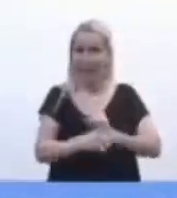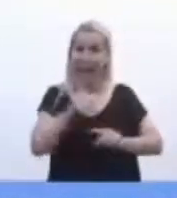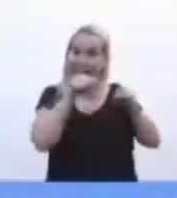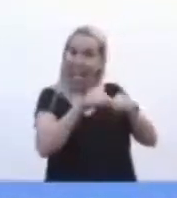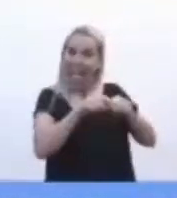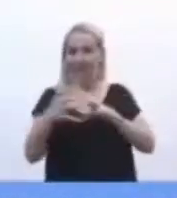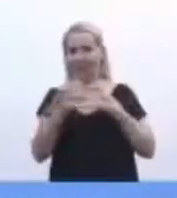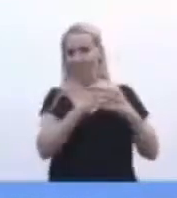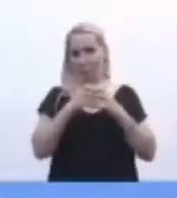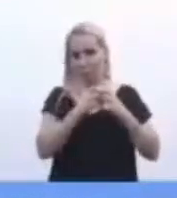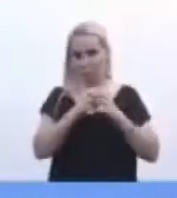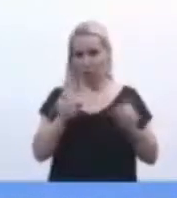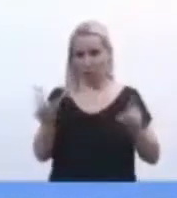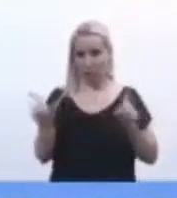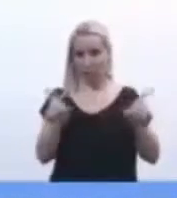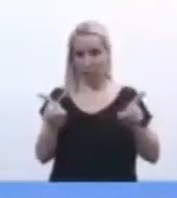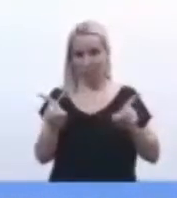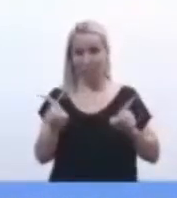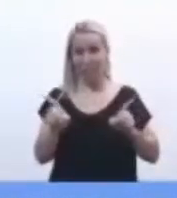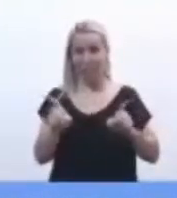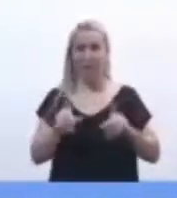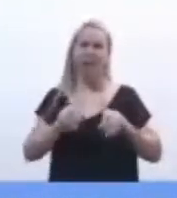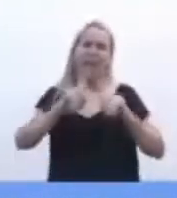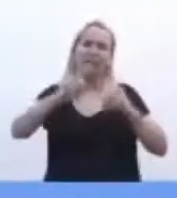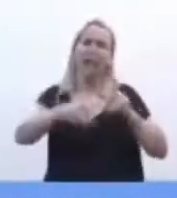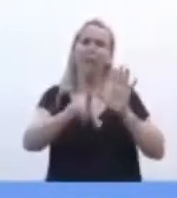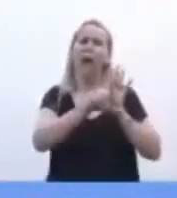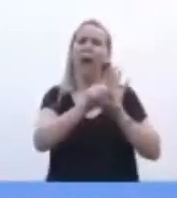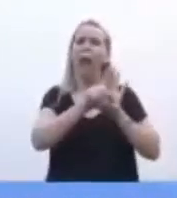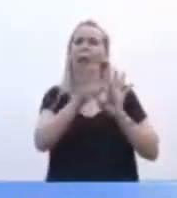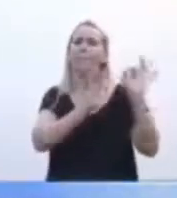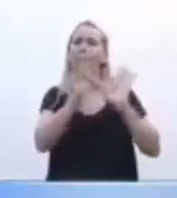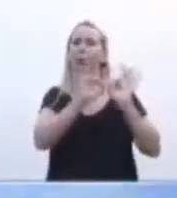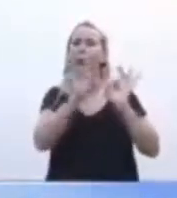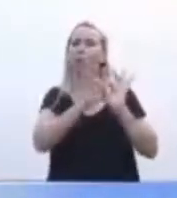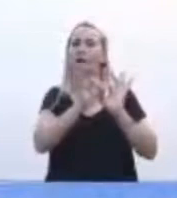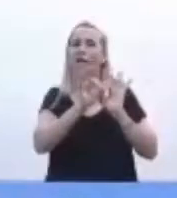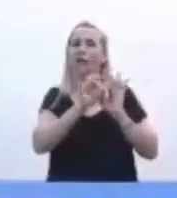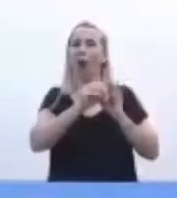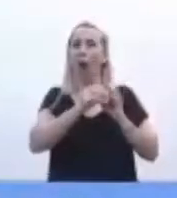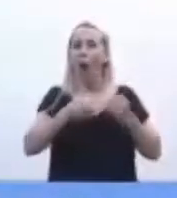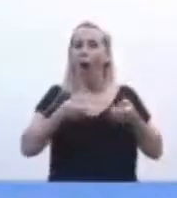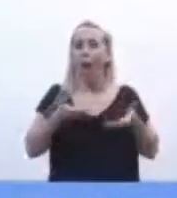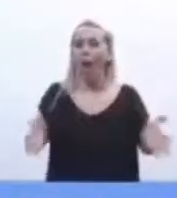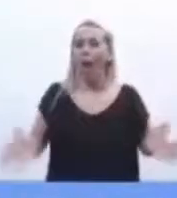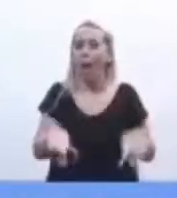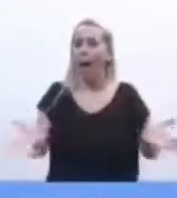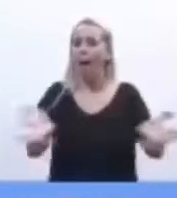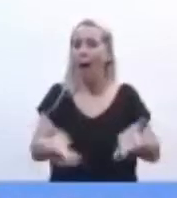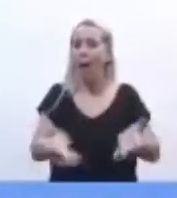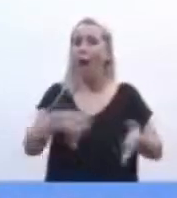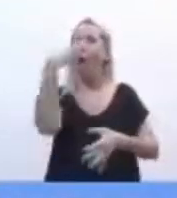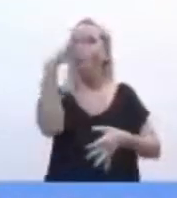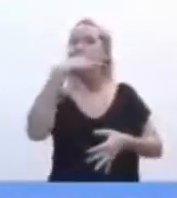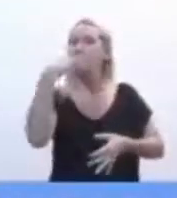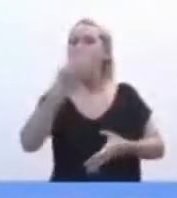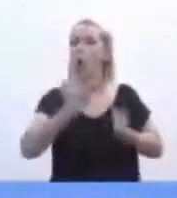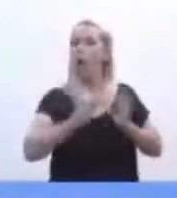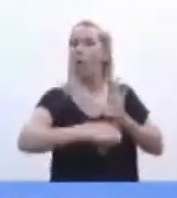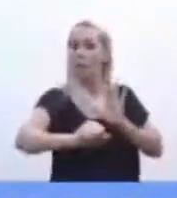también es falso que este proyecto promueva el aborto o que obligue a abortar